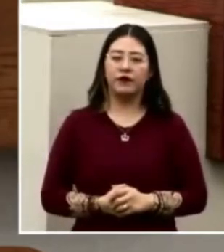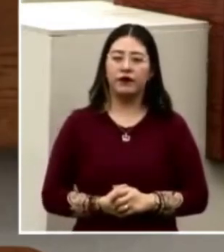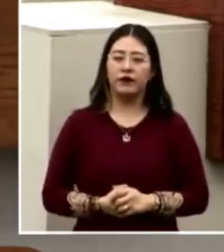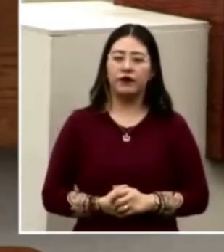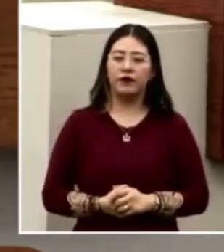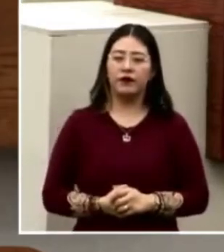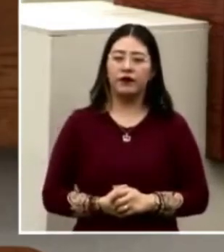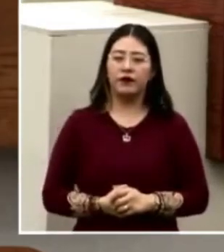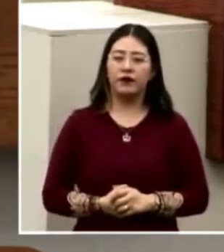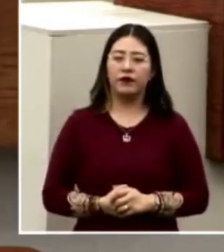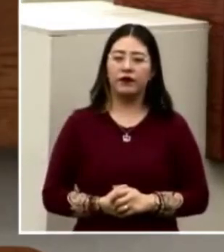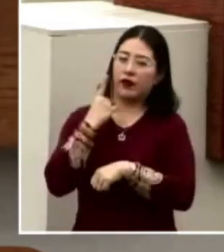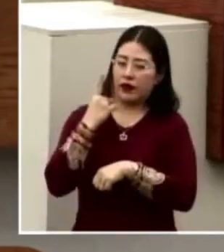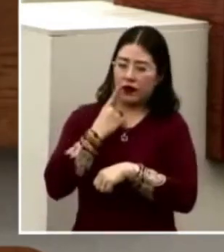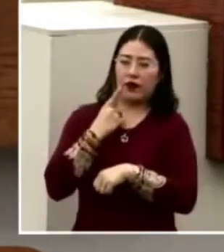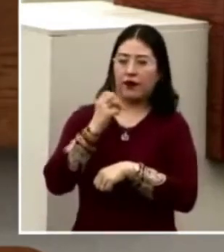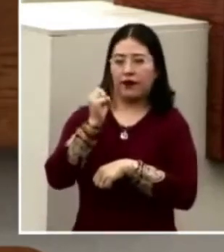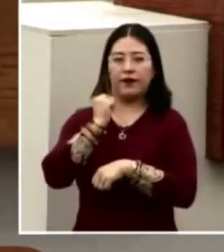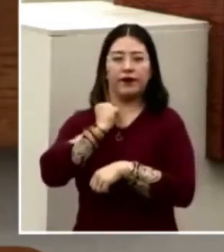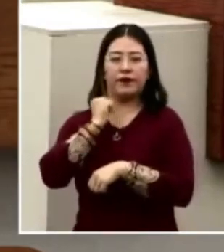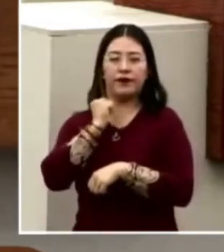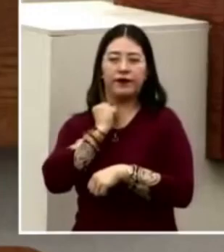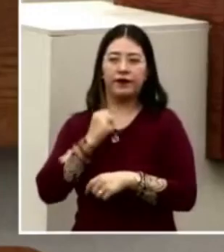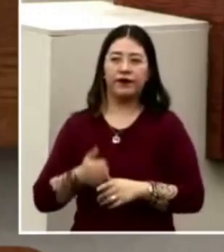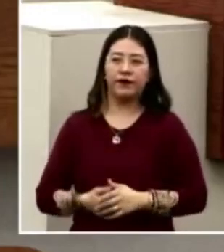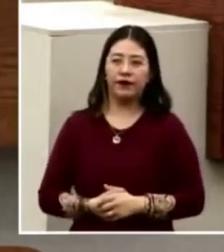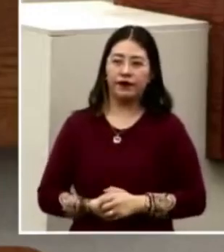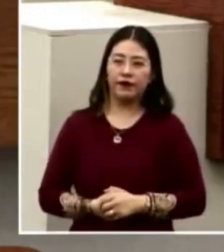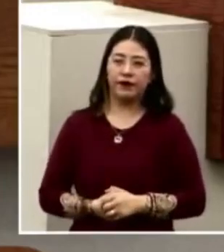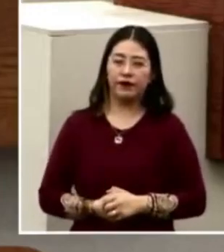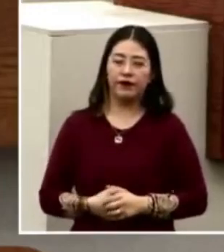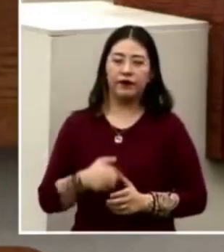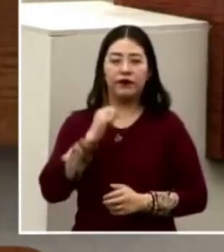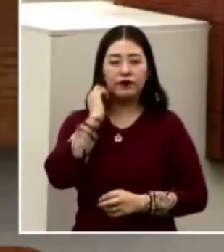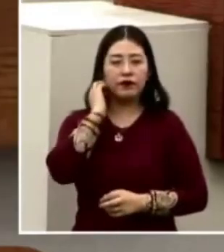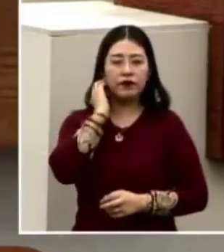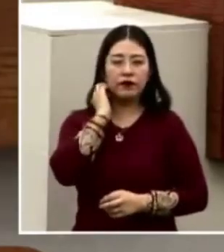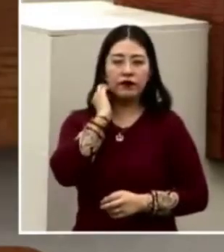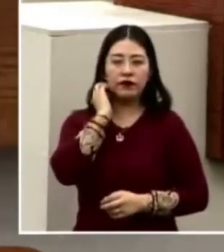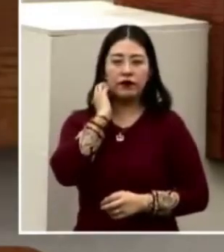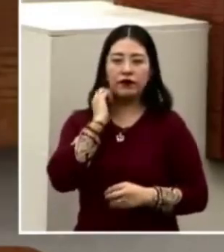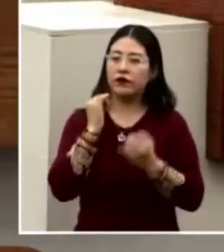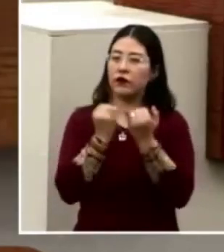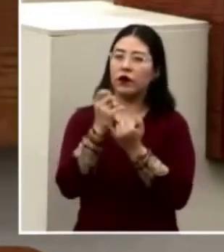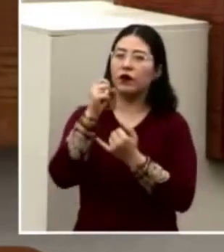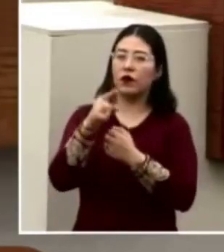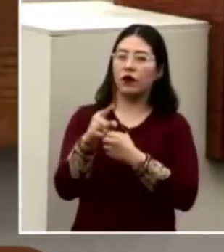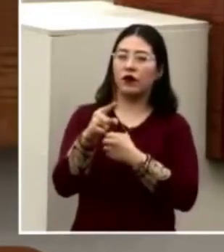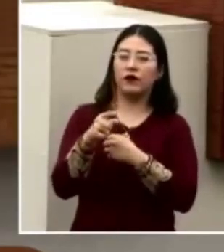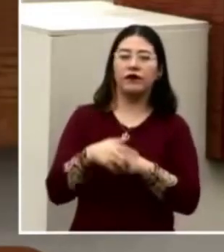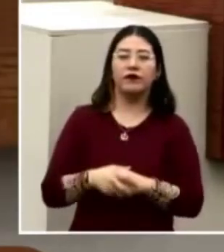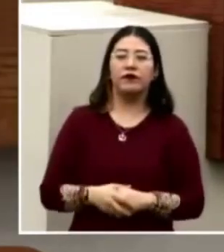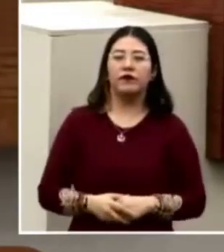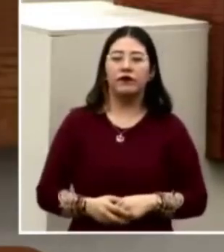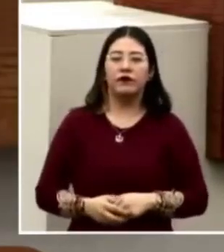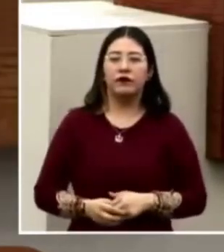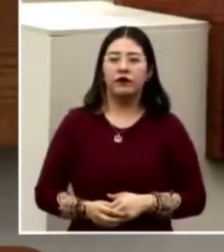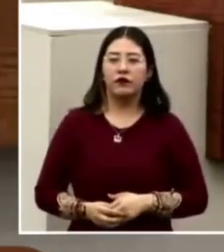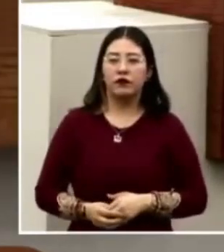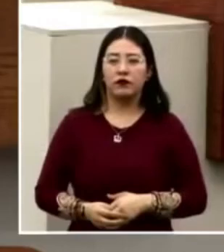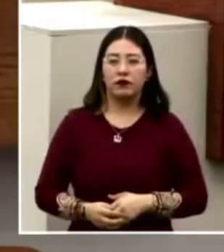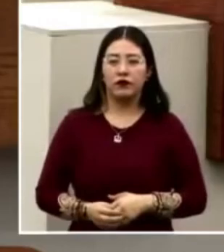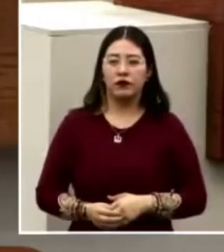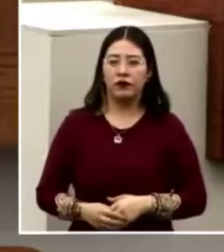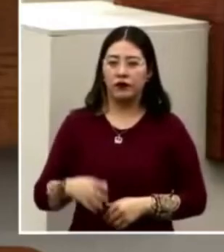la renovación de senadores. Y adicionalmente, pues desde luego,